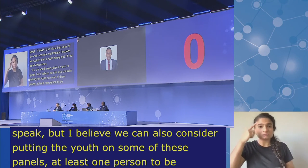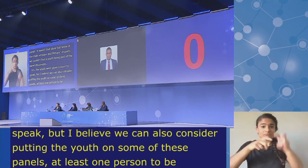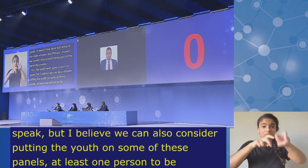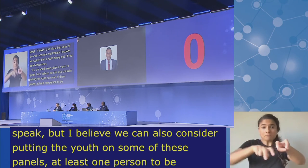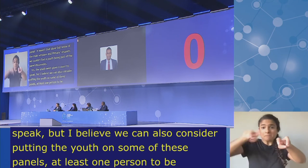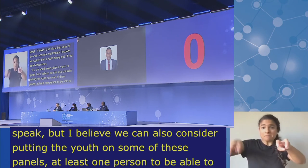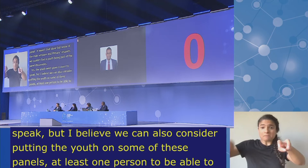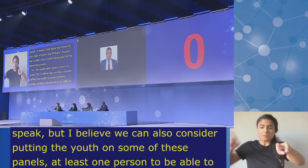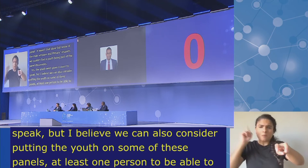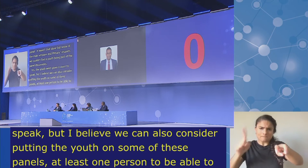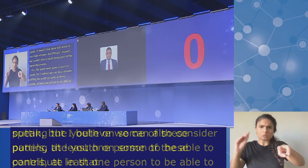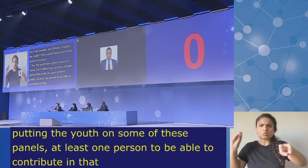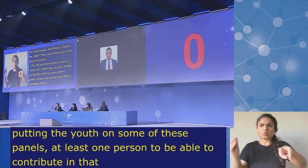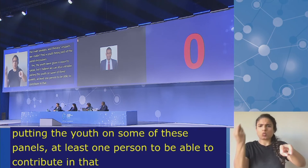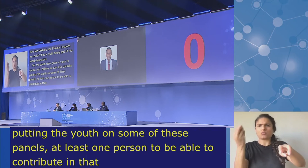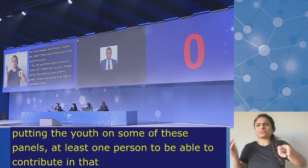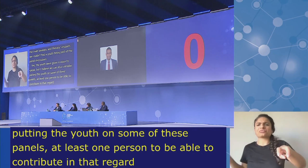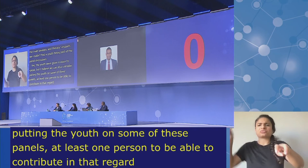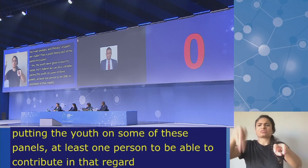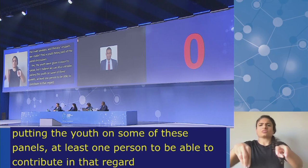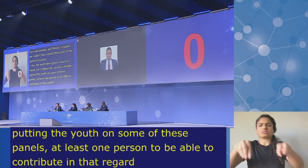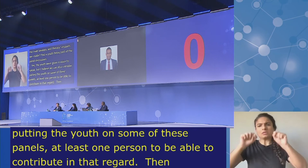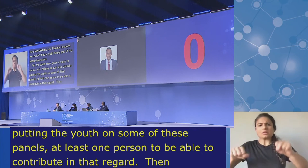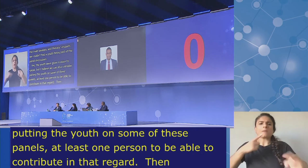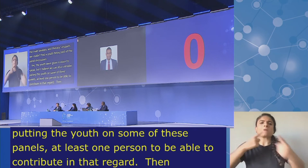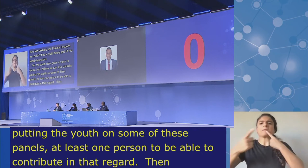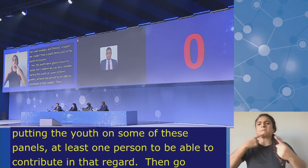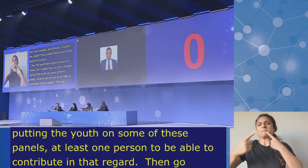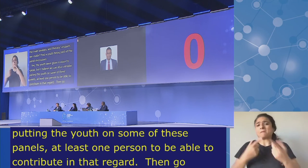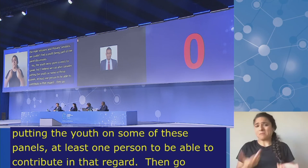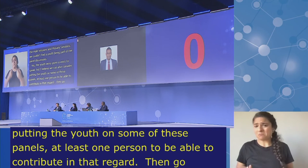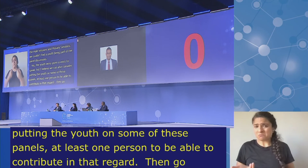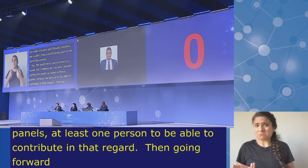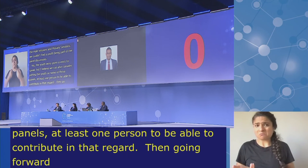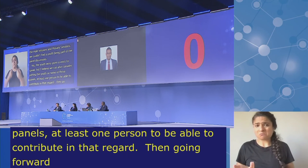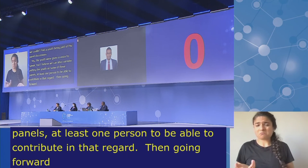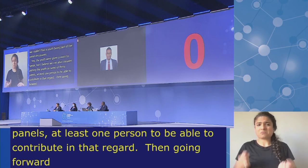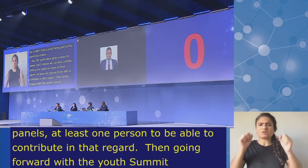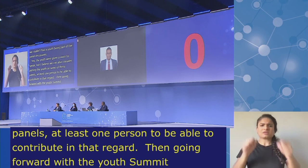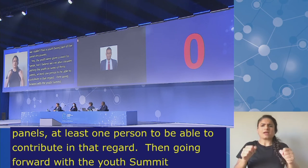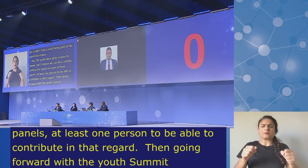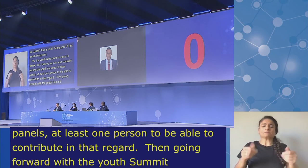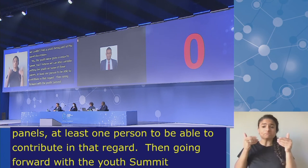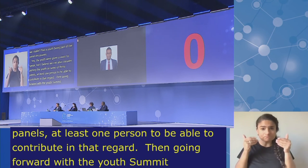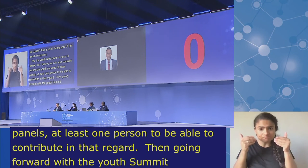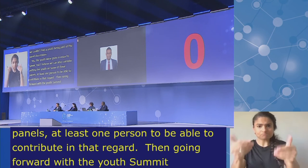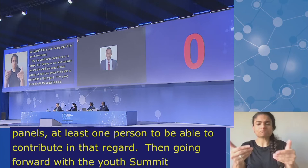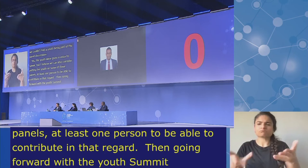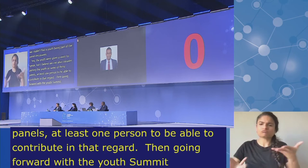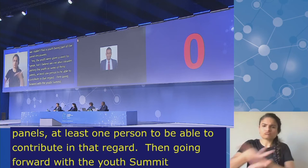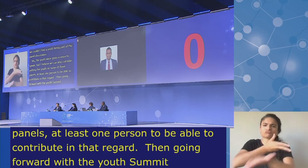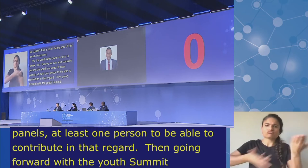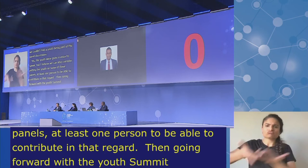en el público, pero creo que también deberían estar representados los jóvenes de los panelistas para poder